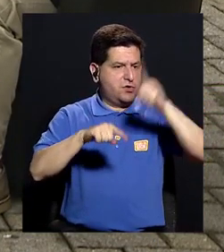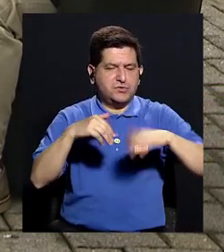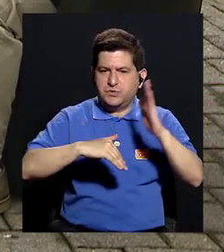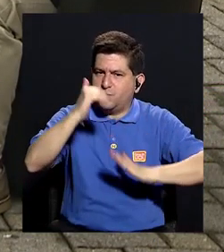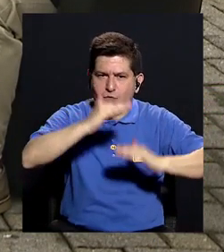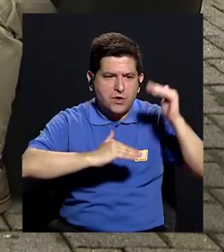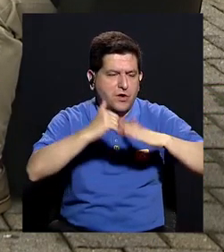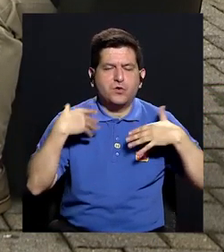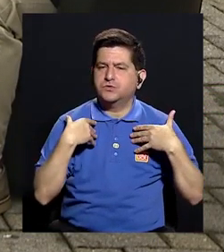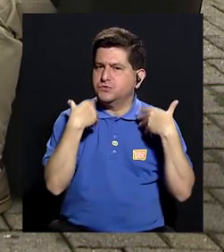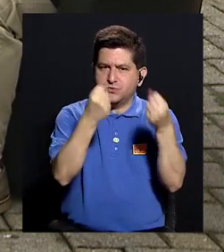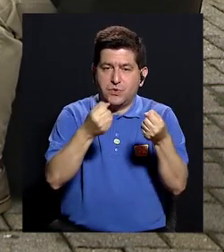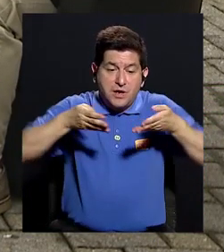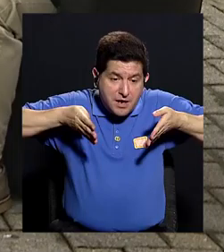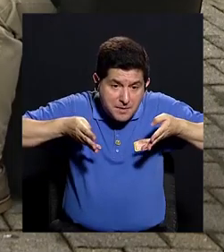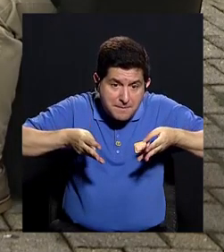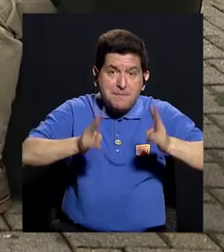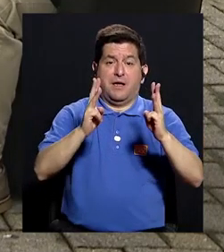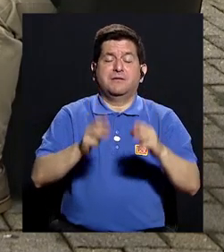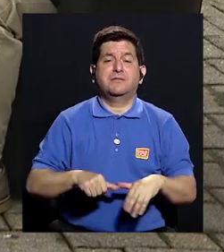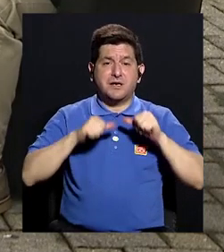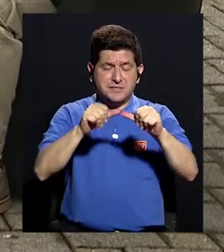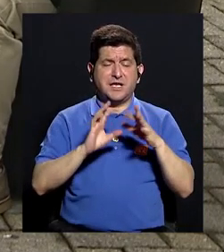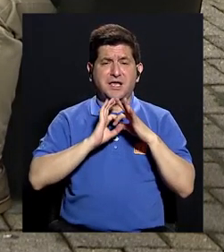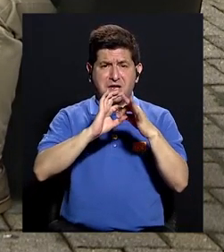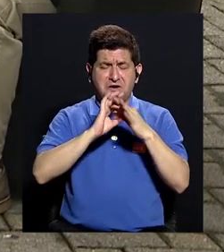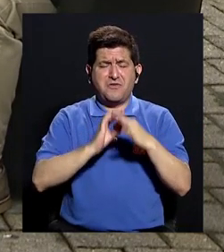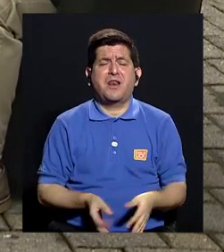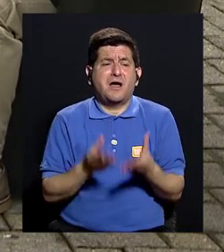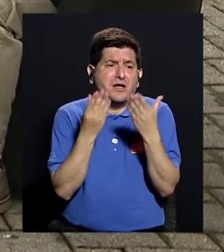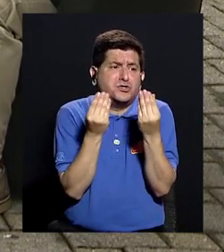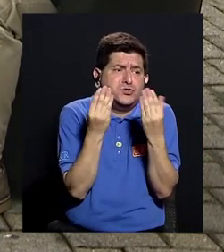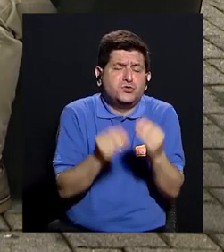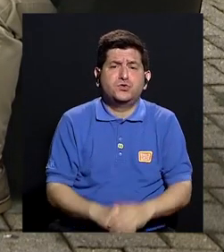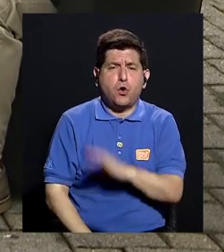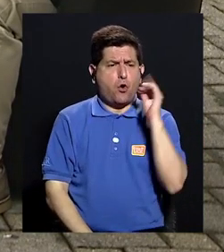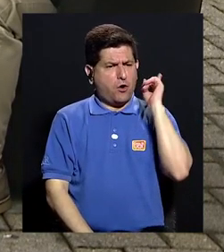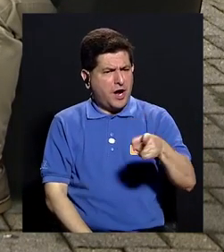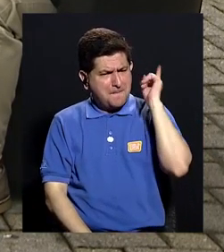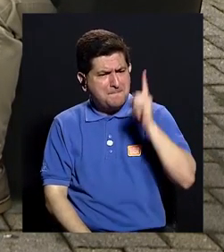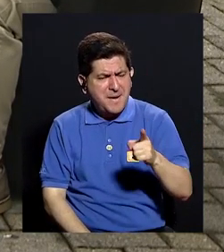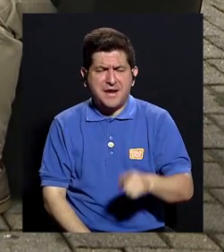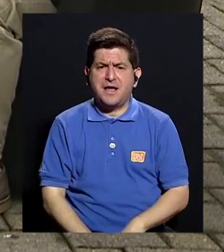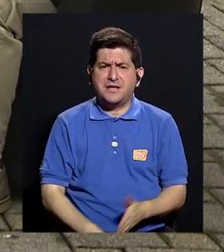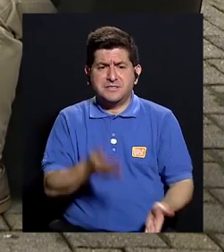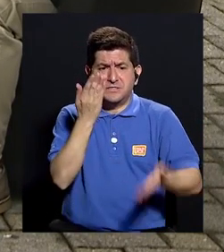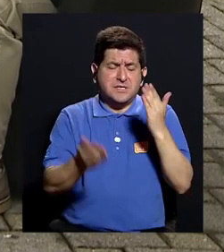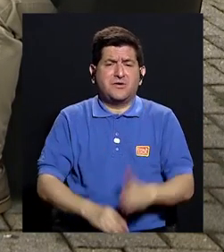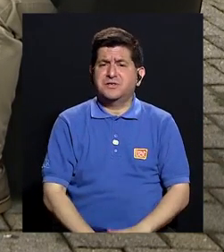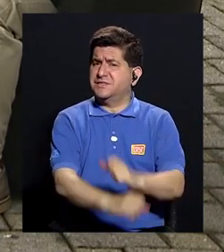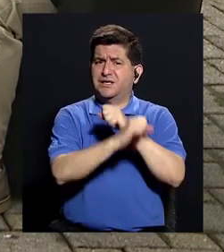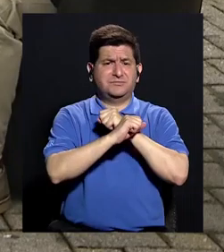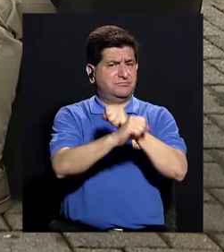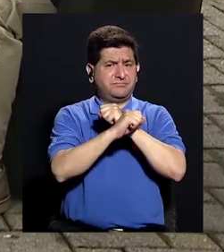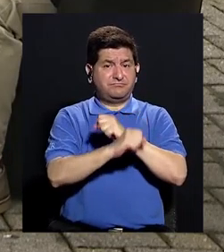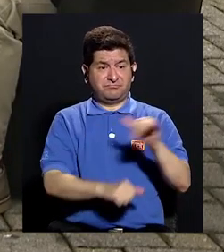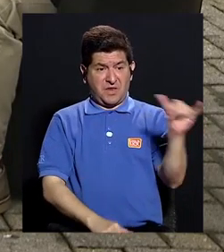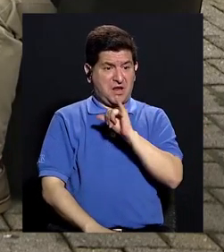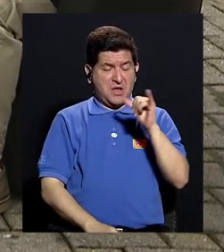posible construir la salud mientras vivamos en relaciones de miedo, en relaciones de amenaza, en relaciones de inseguridad.